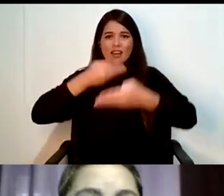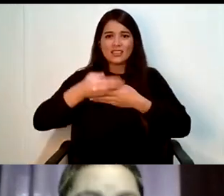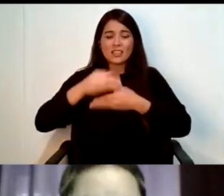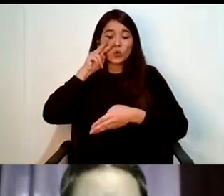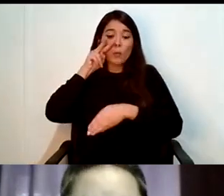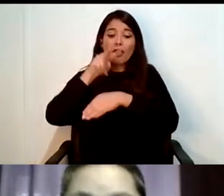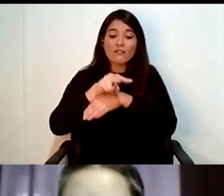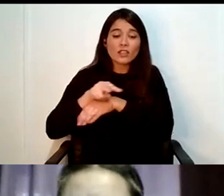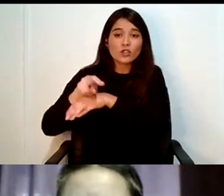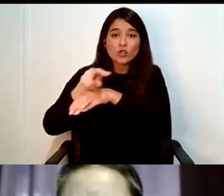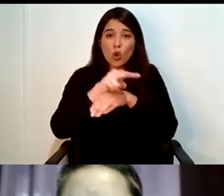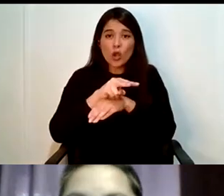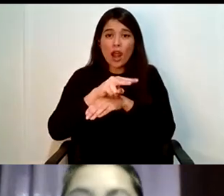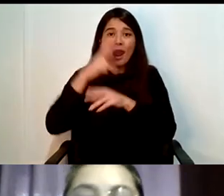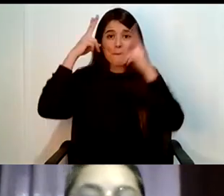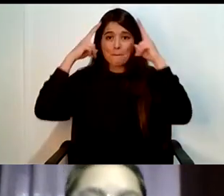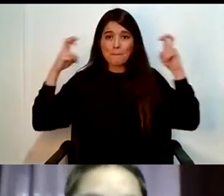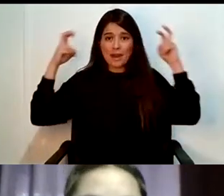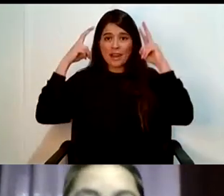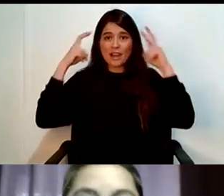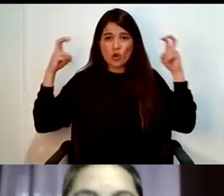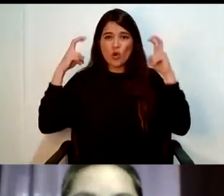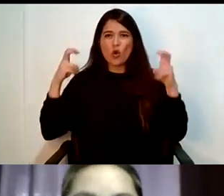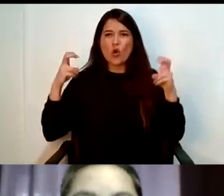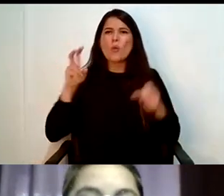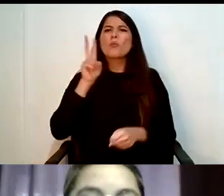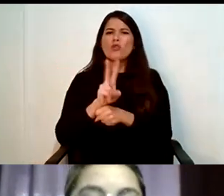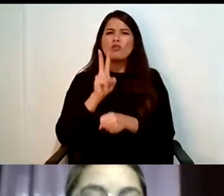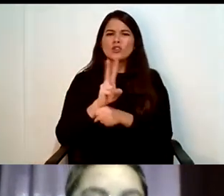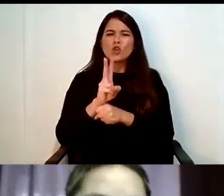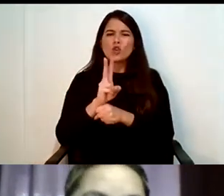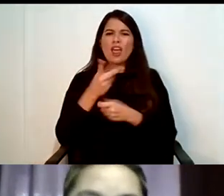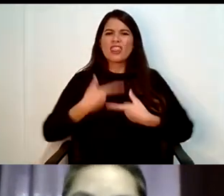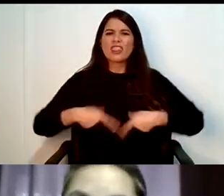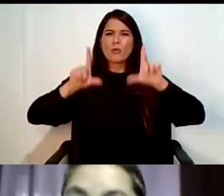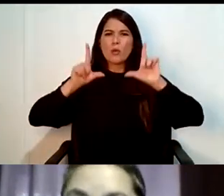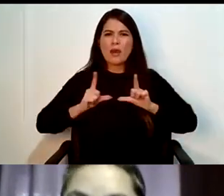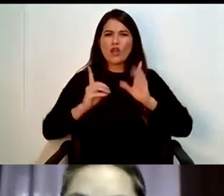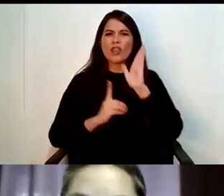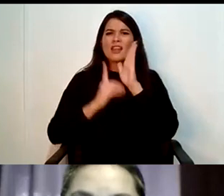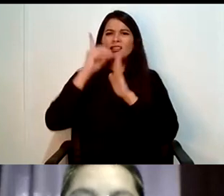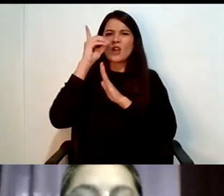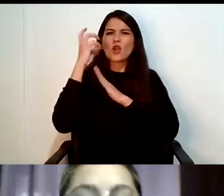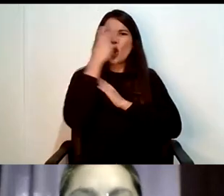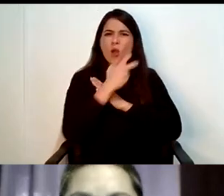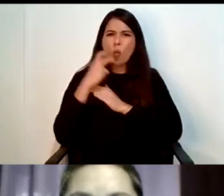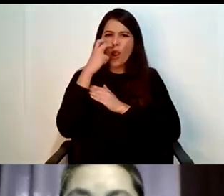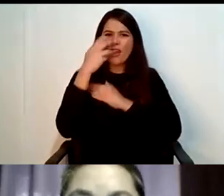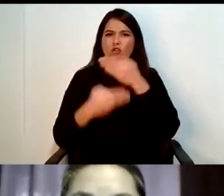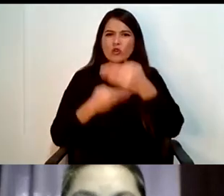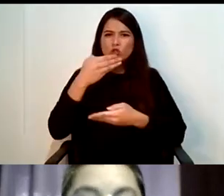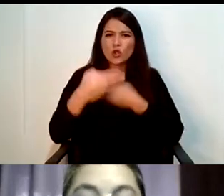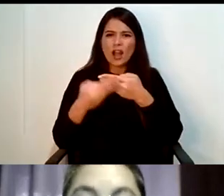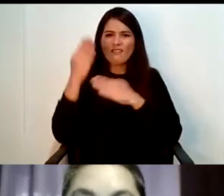en Abatim, México, docente en diplomado sobre desarrollo del lenguaje funcional basado